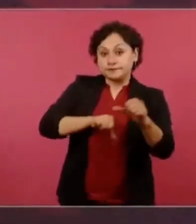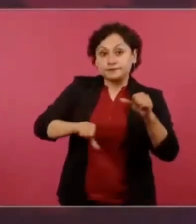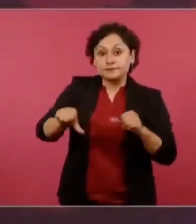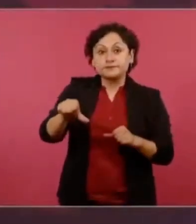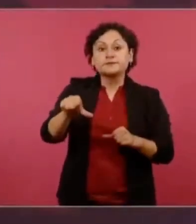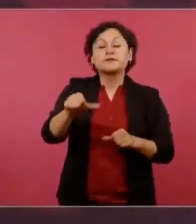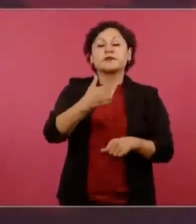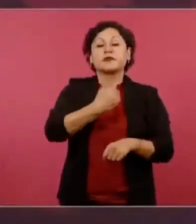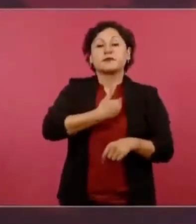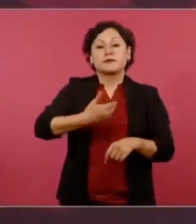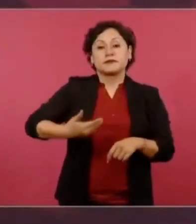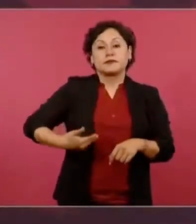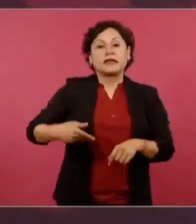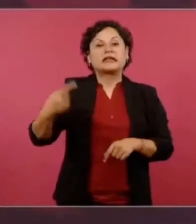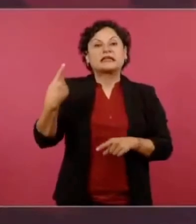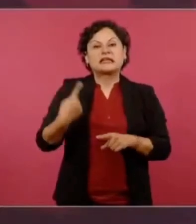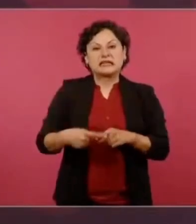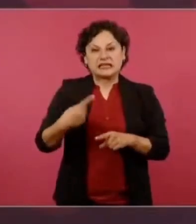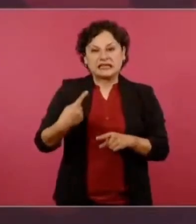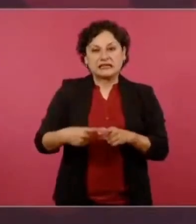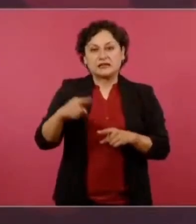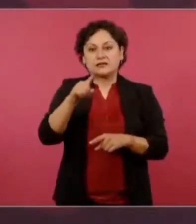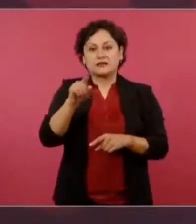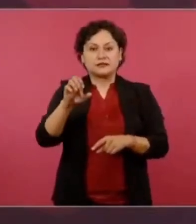convirtió las deudas